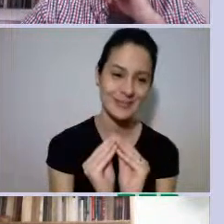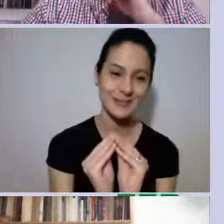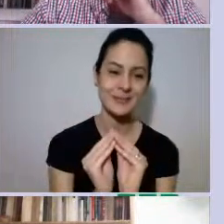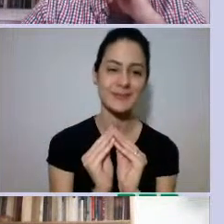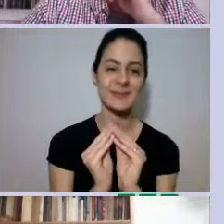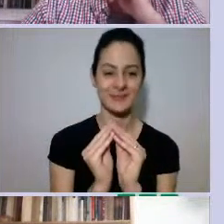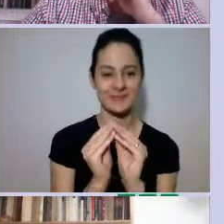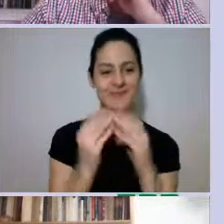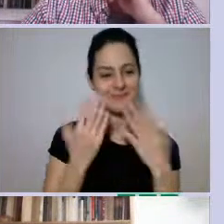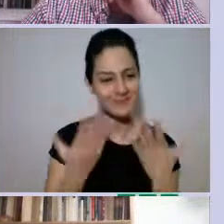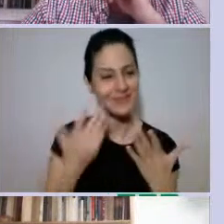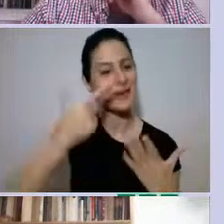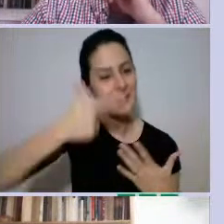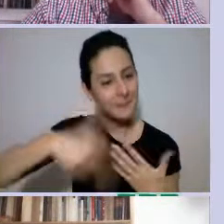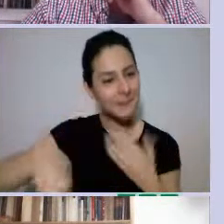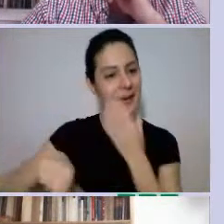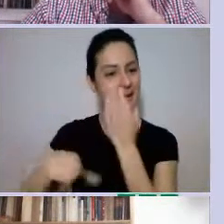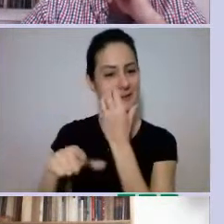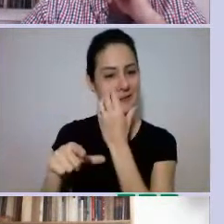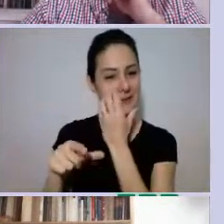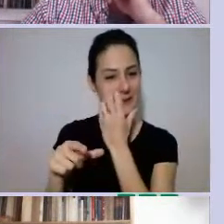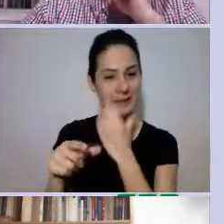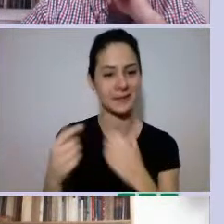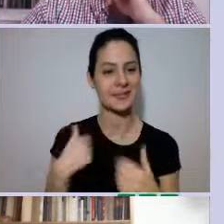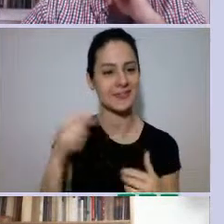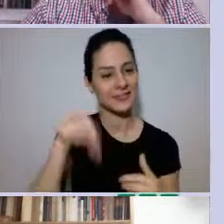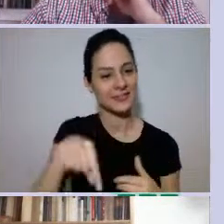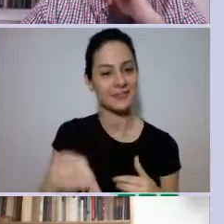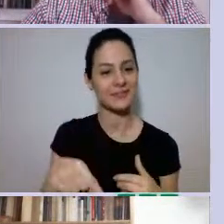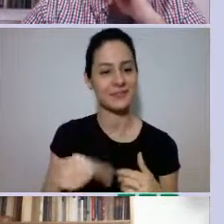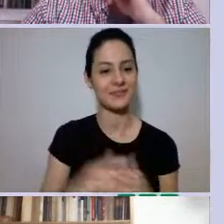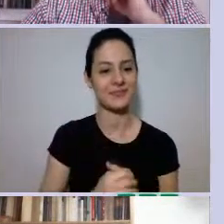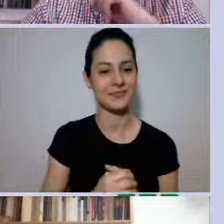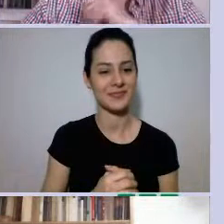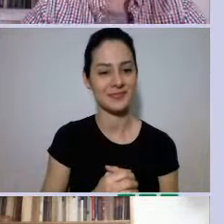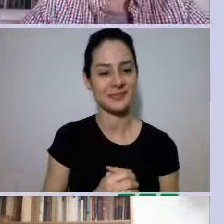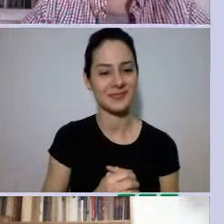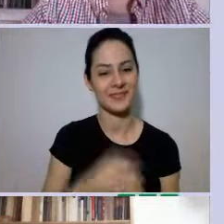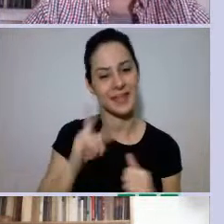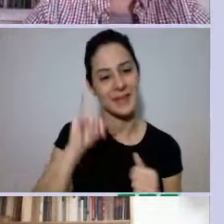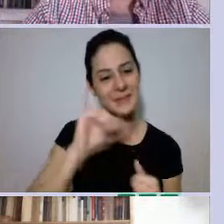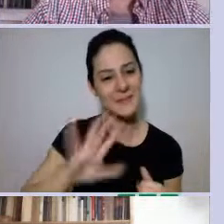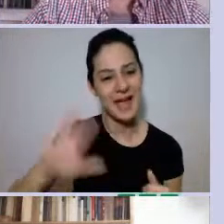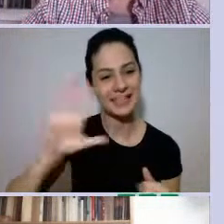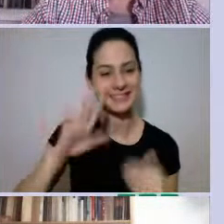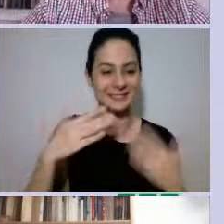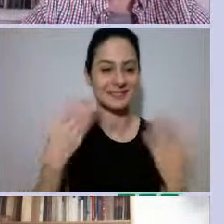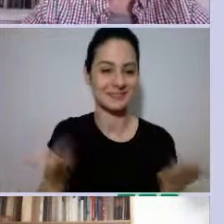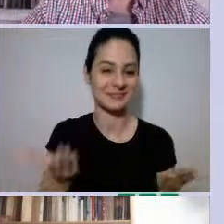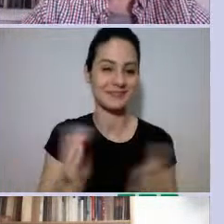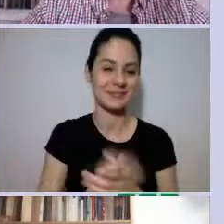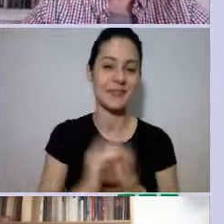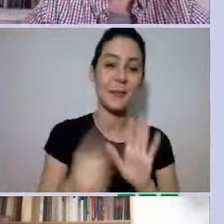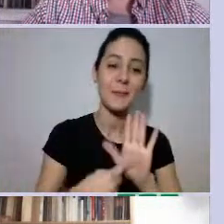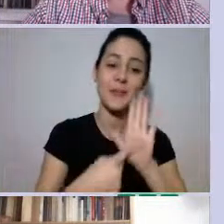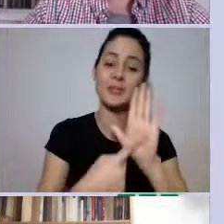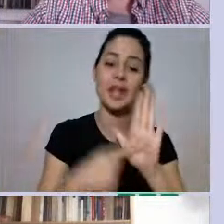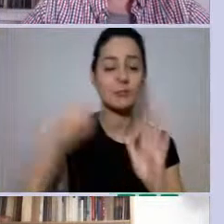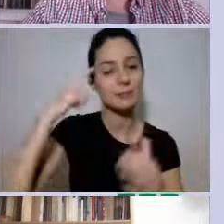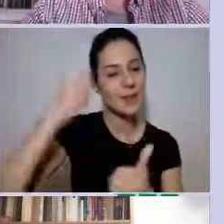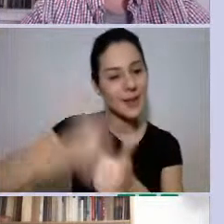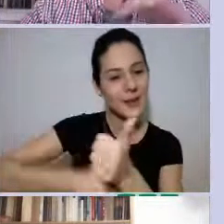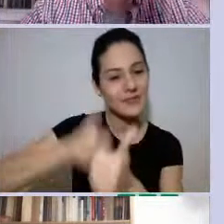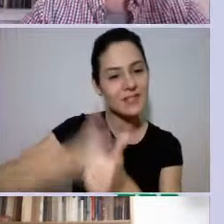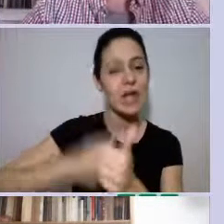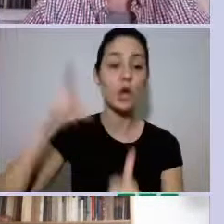un poco más desordenadamente de lo que hubiera querido con las imágenes, invitar a una reflexión